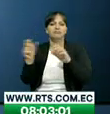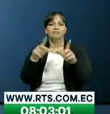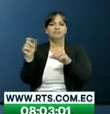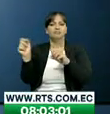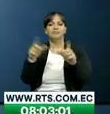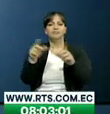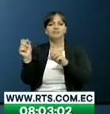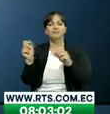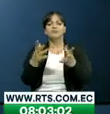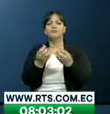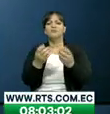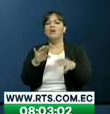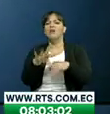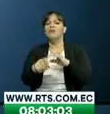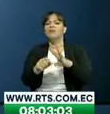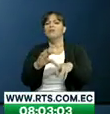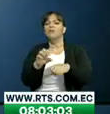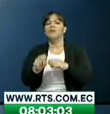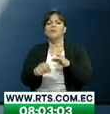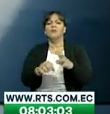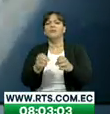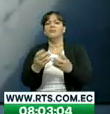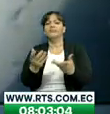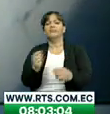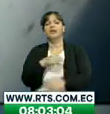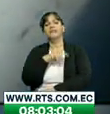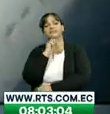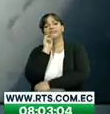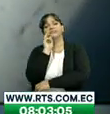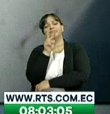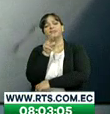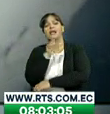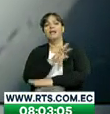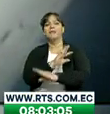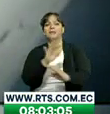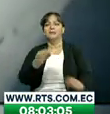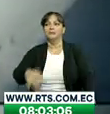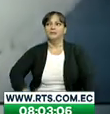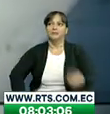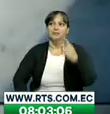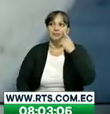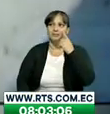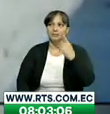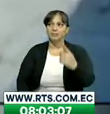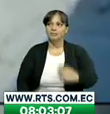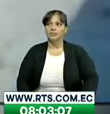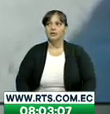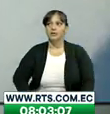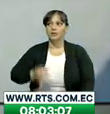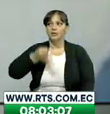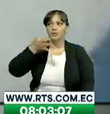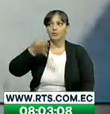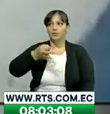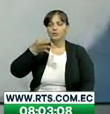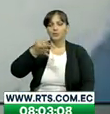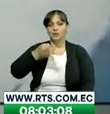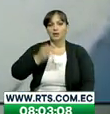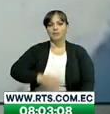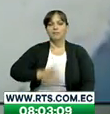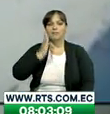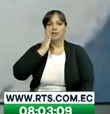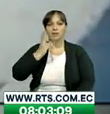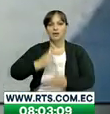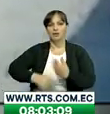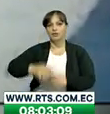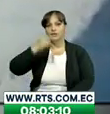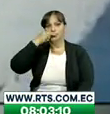la madre de familia camina por la vereda está acompañada de su pequeño hijo a penas y salía de retirarlo de la